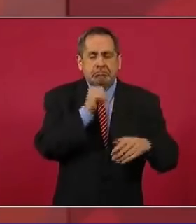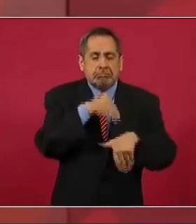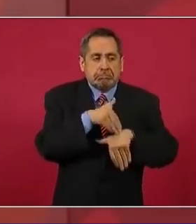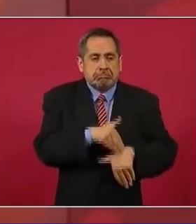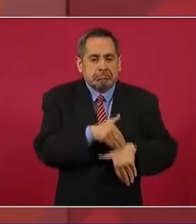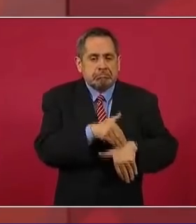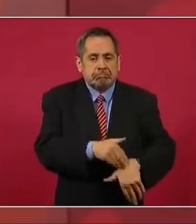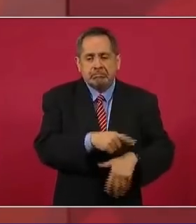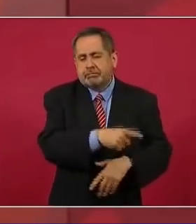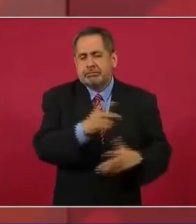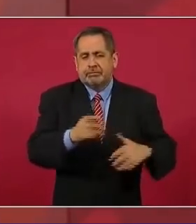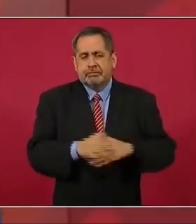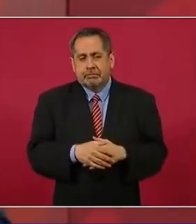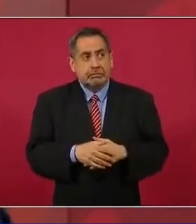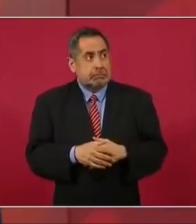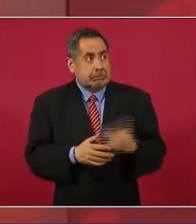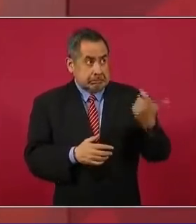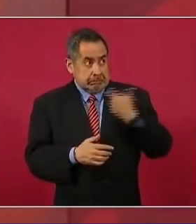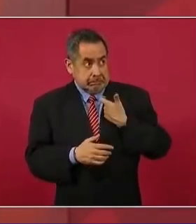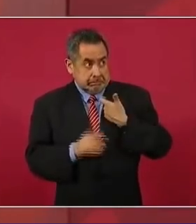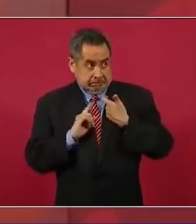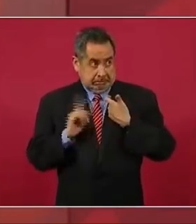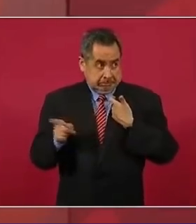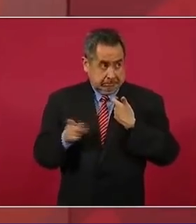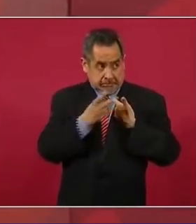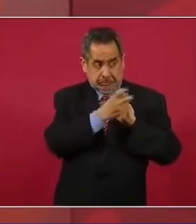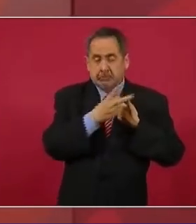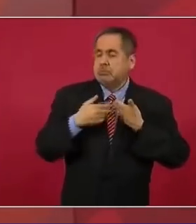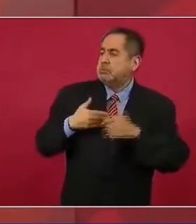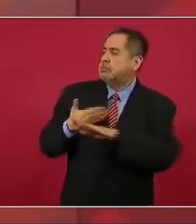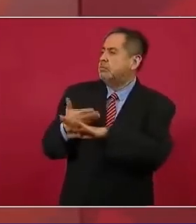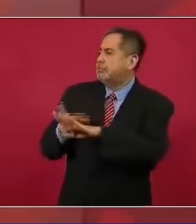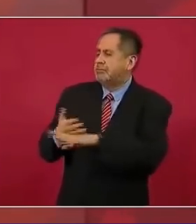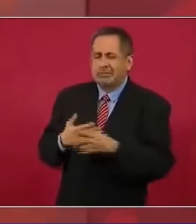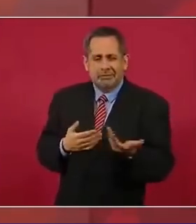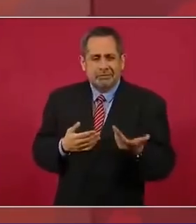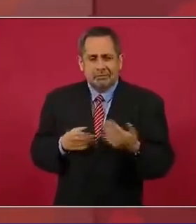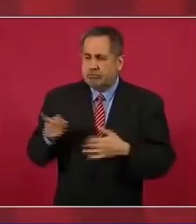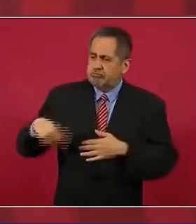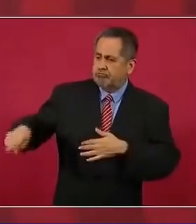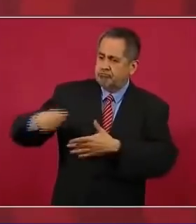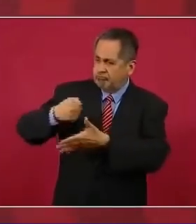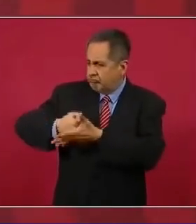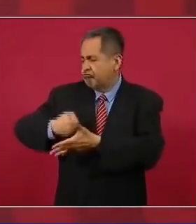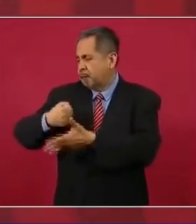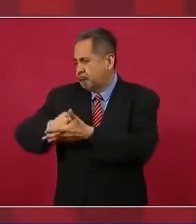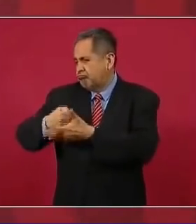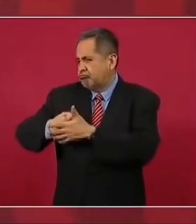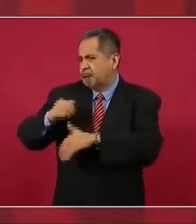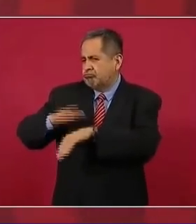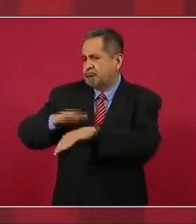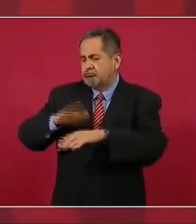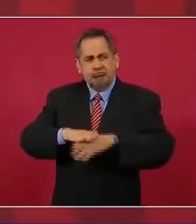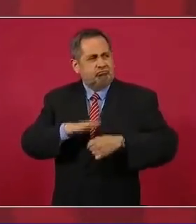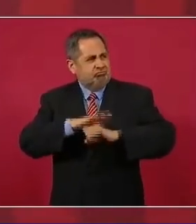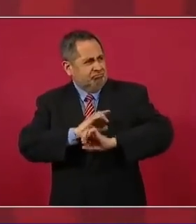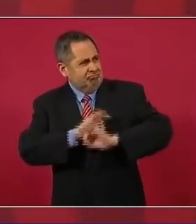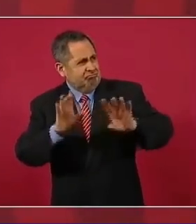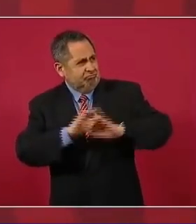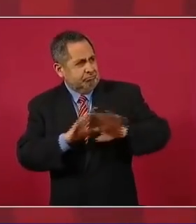no, enfrentan a quienes luchan en contra de la opresión.